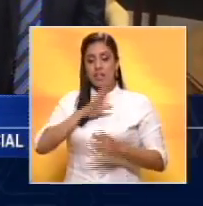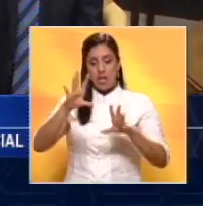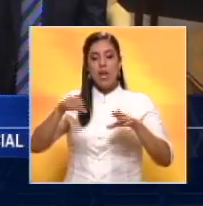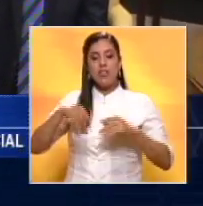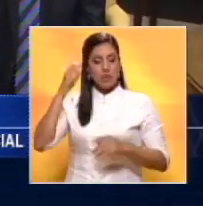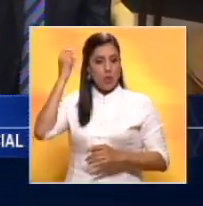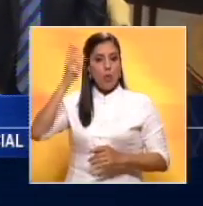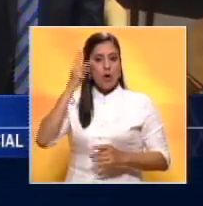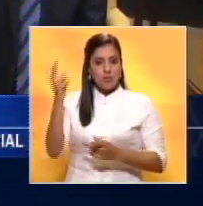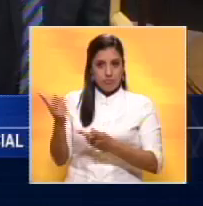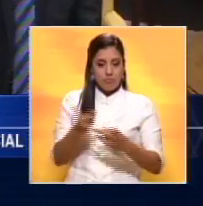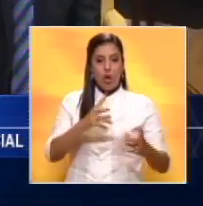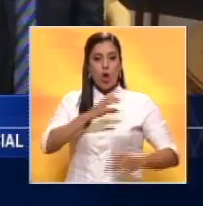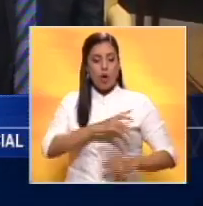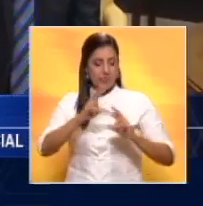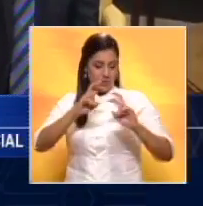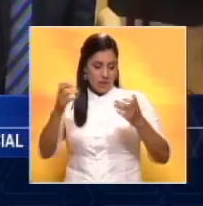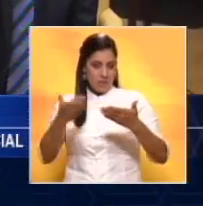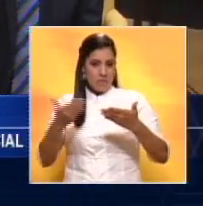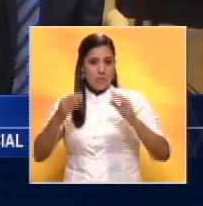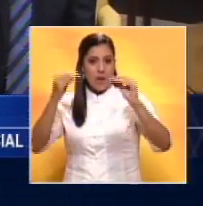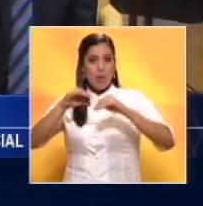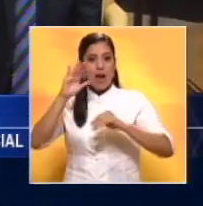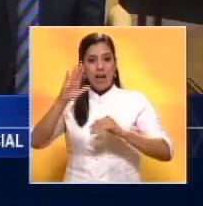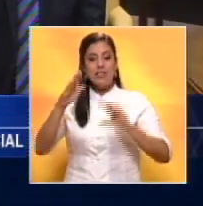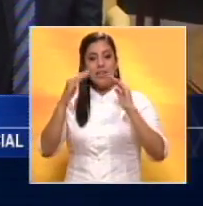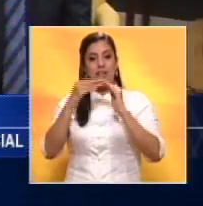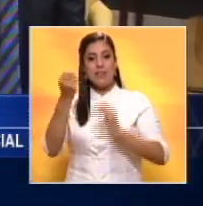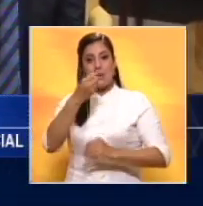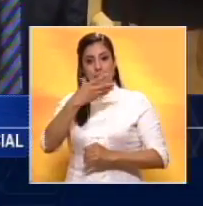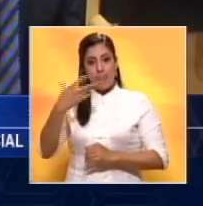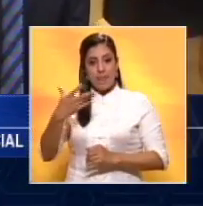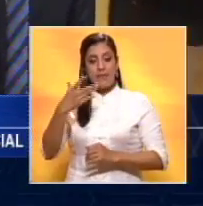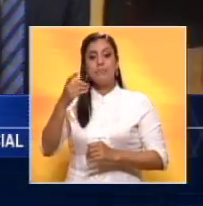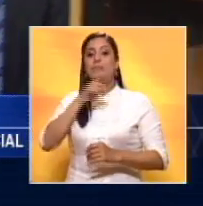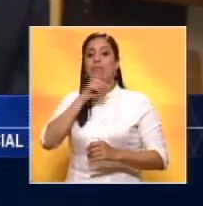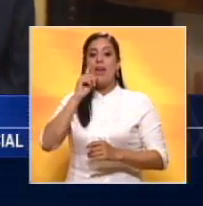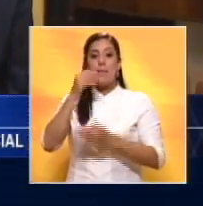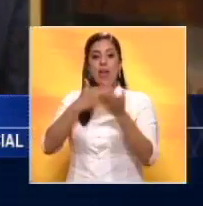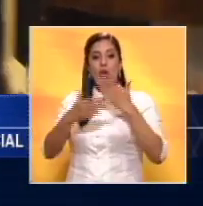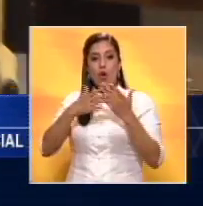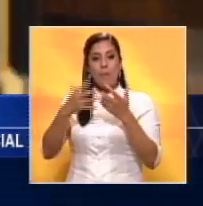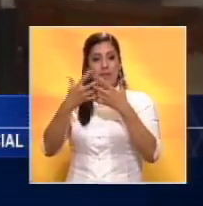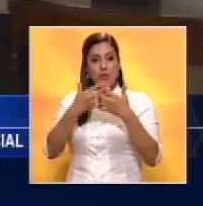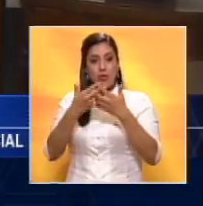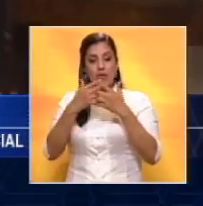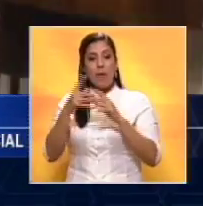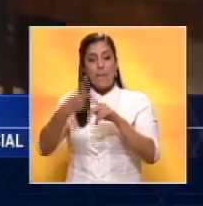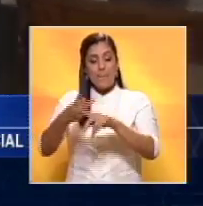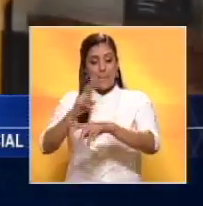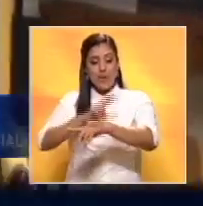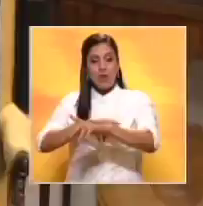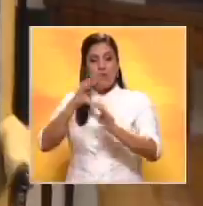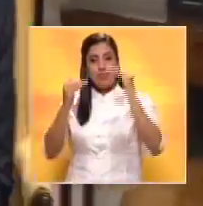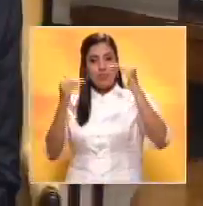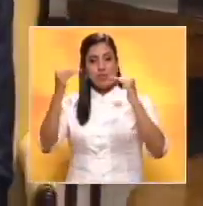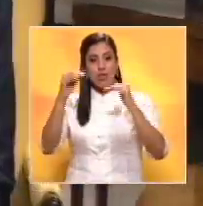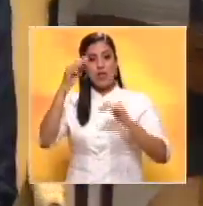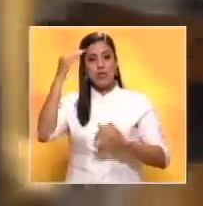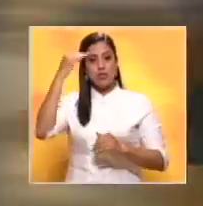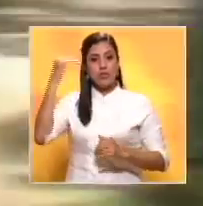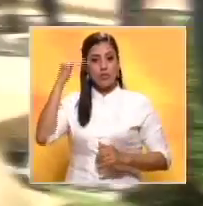convocar en Washington al Comité de Revisión del Acuerdo. Según la Casa Blanca, el déficit comercial estadounidense se ha duplicado respecto a Sur